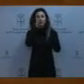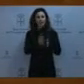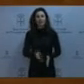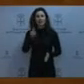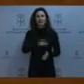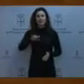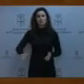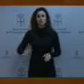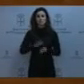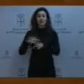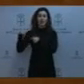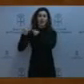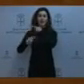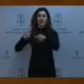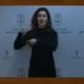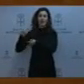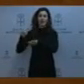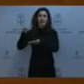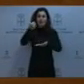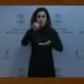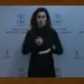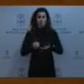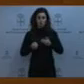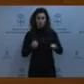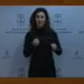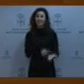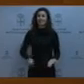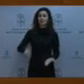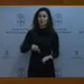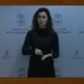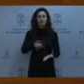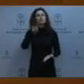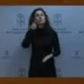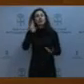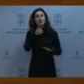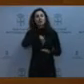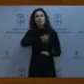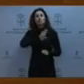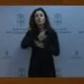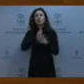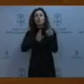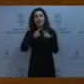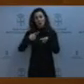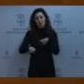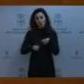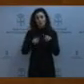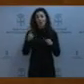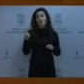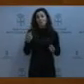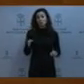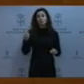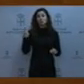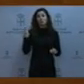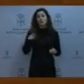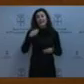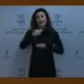de sucesiones. Fíjese, nosotros planteamos una cosa: cónyuges o parejas de hecho, ascendientes